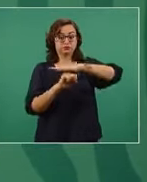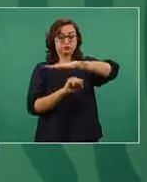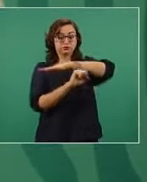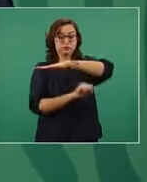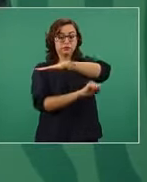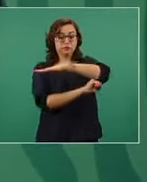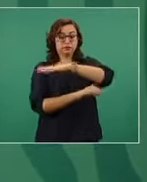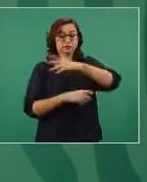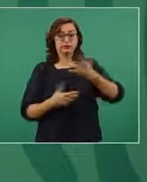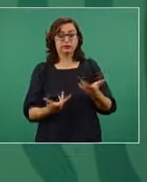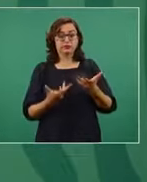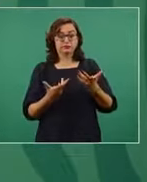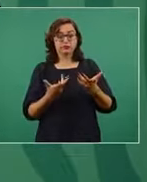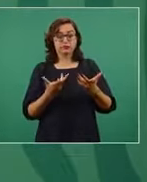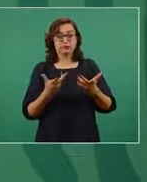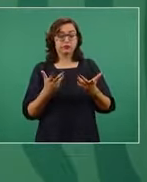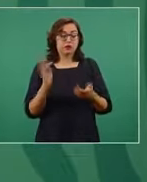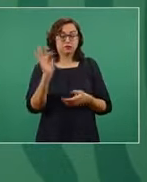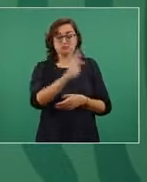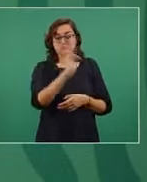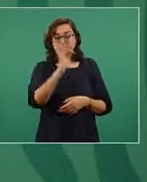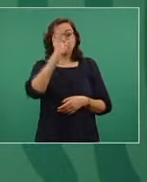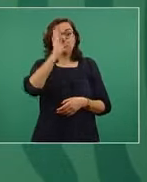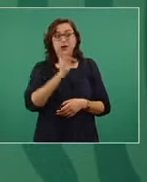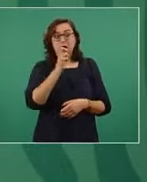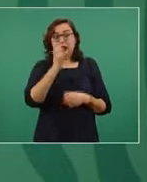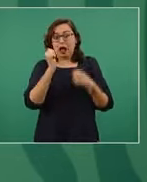con el cálculo estructural,